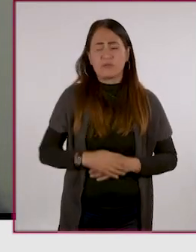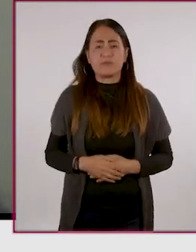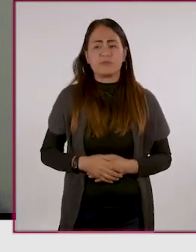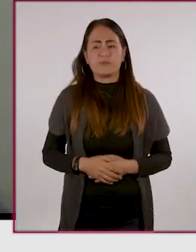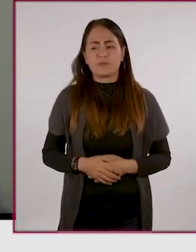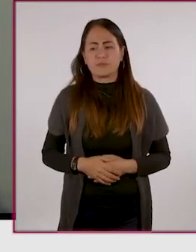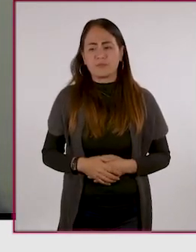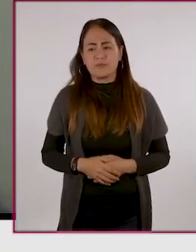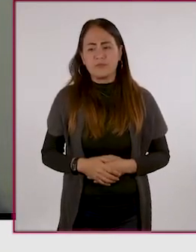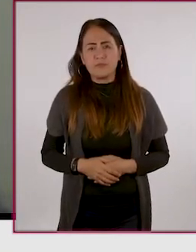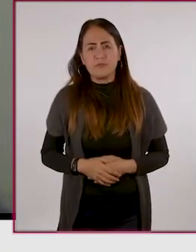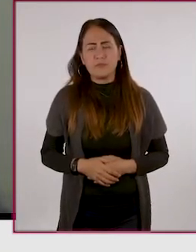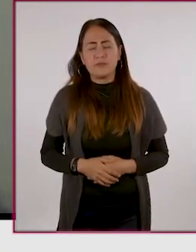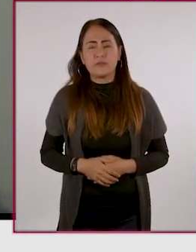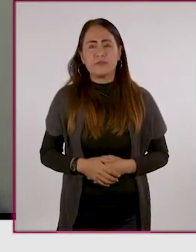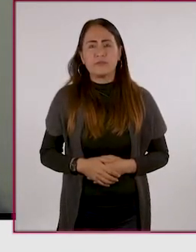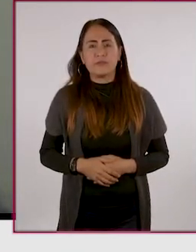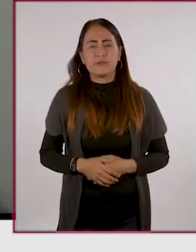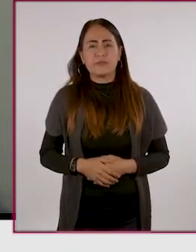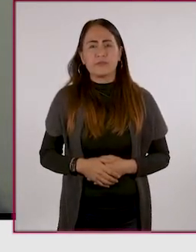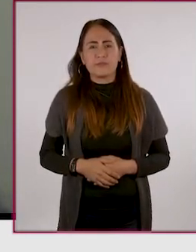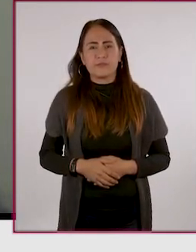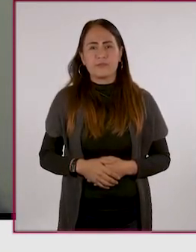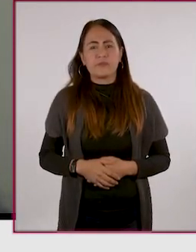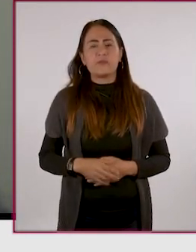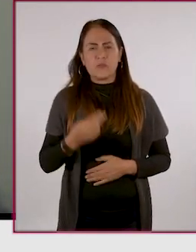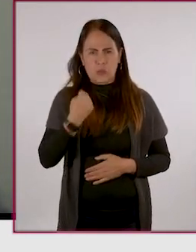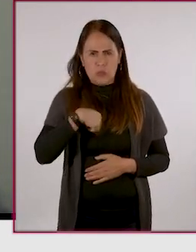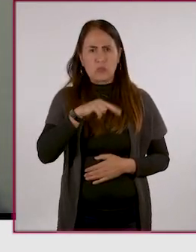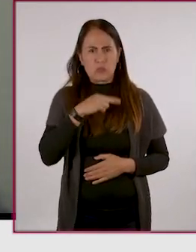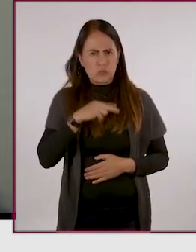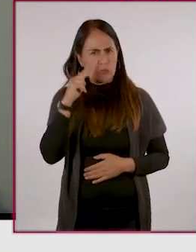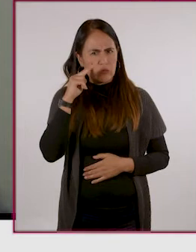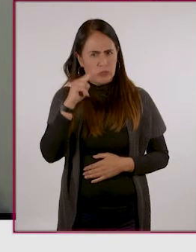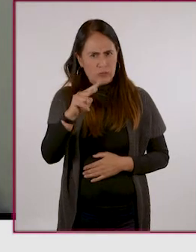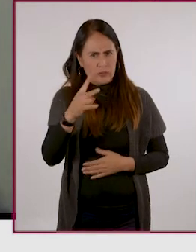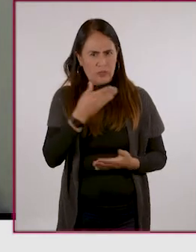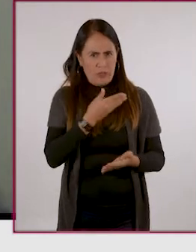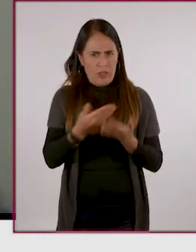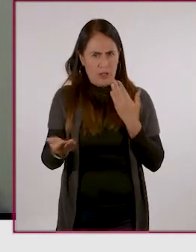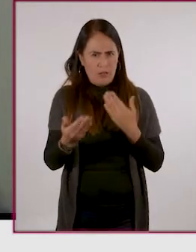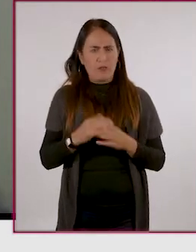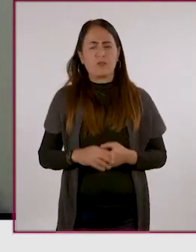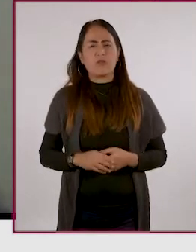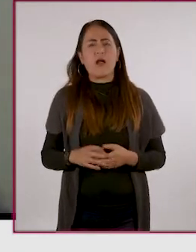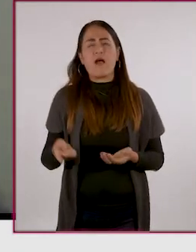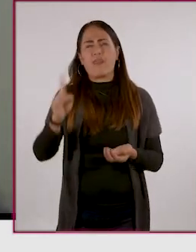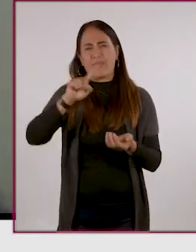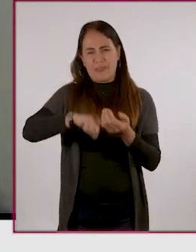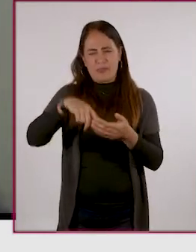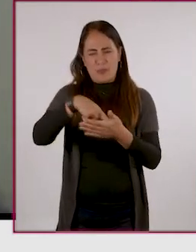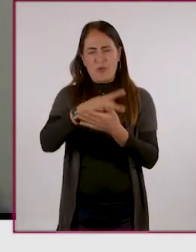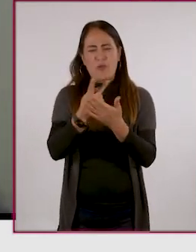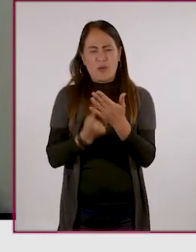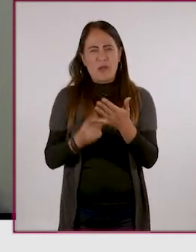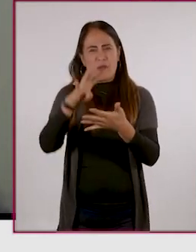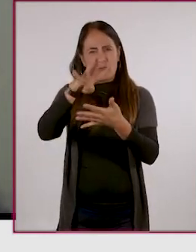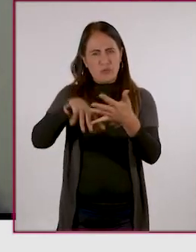que muchísimas. O sea, una de las cosas que vemos actualmente es que el software